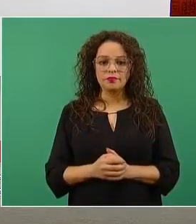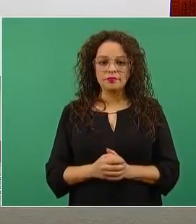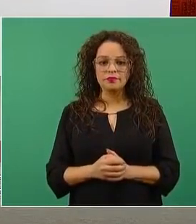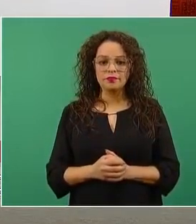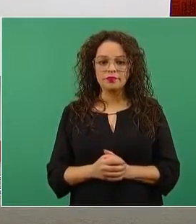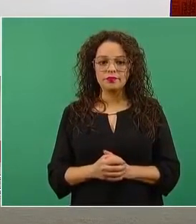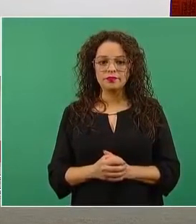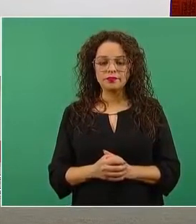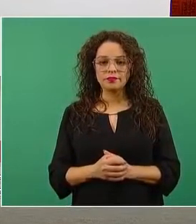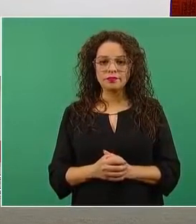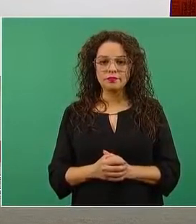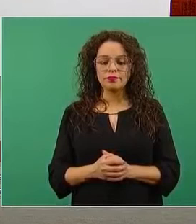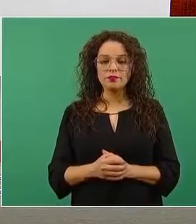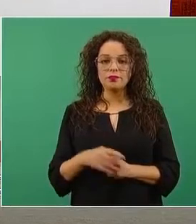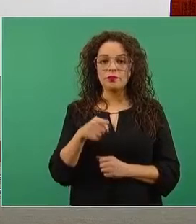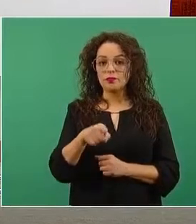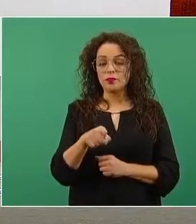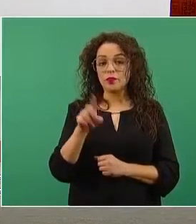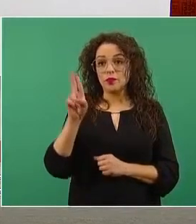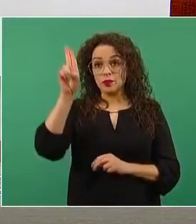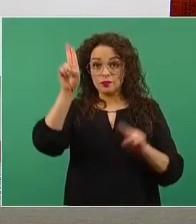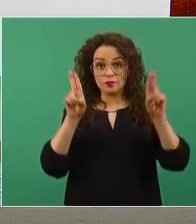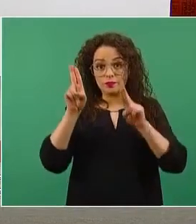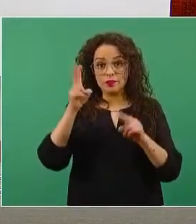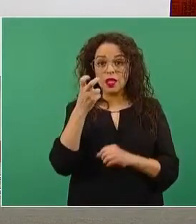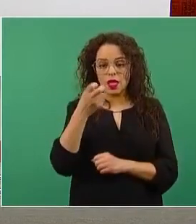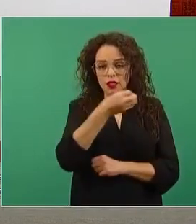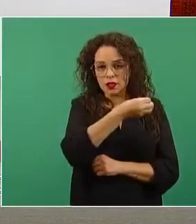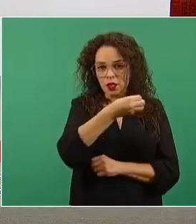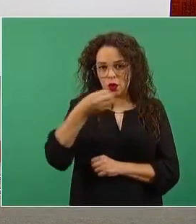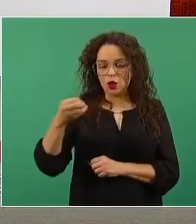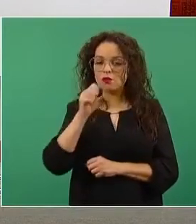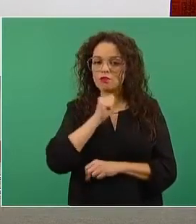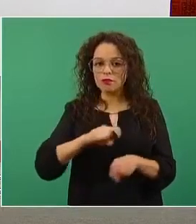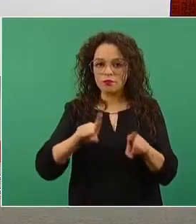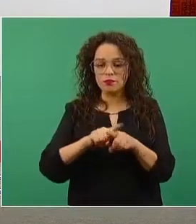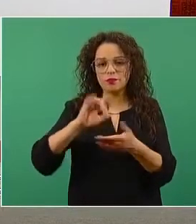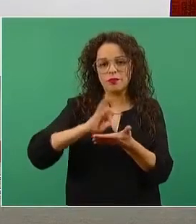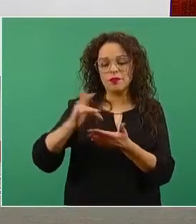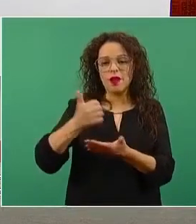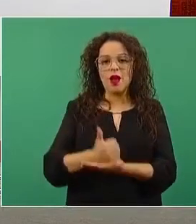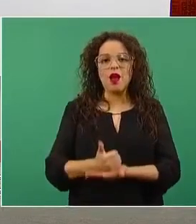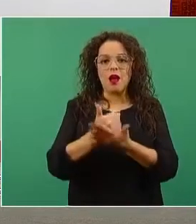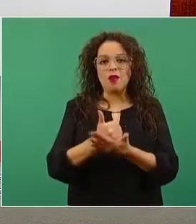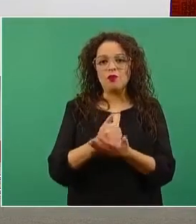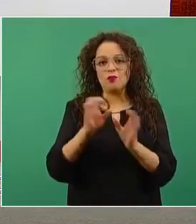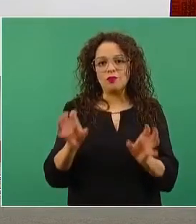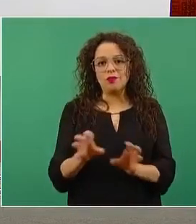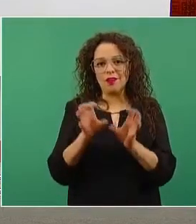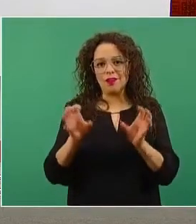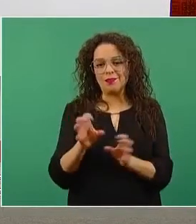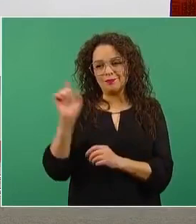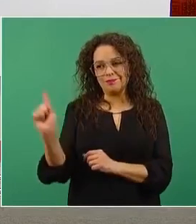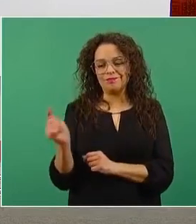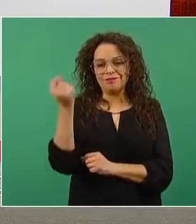levantando las manitas. Aquí tenemos la computadora que nos permite obtener ese orden en el cual se levantaron. Y bueno,